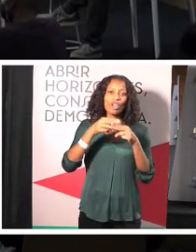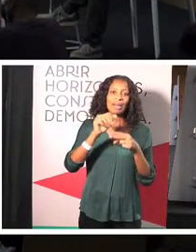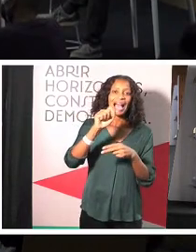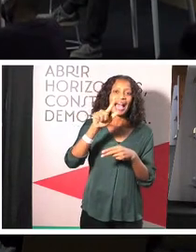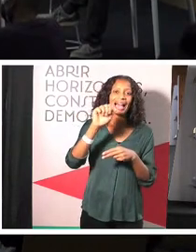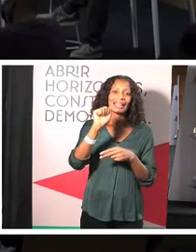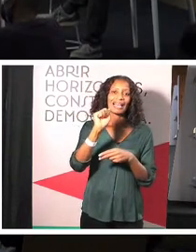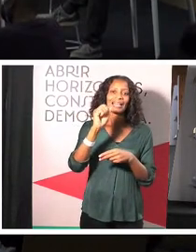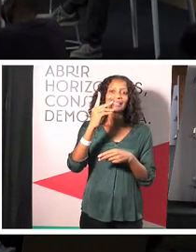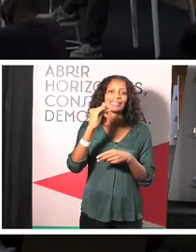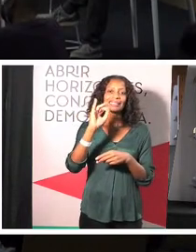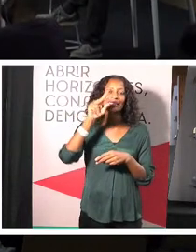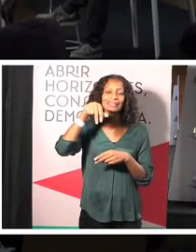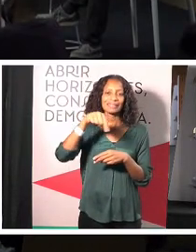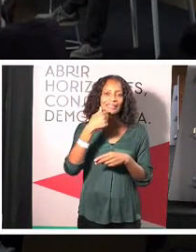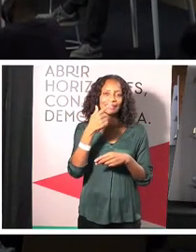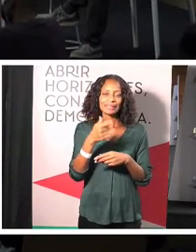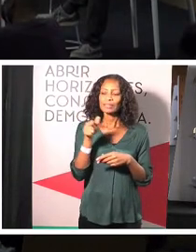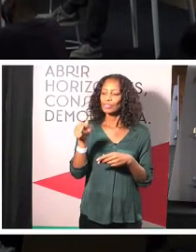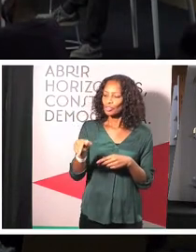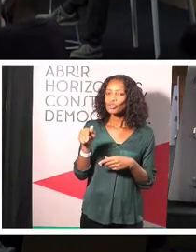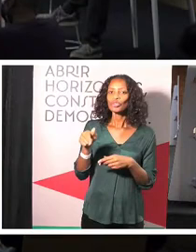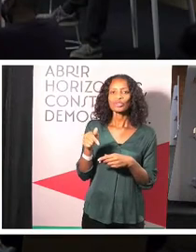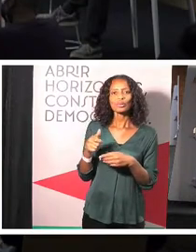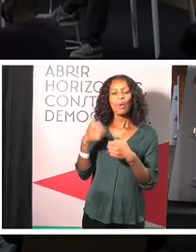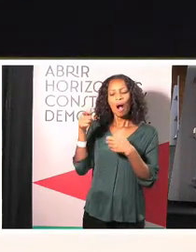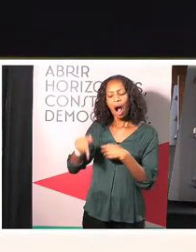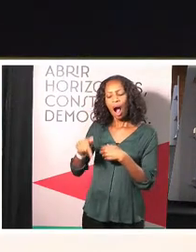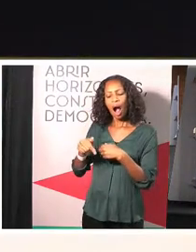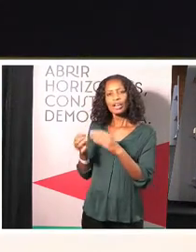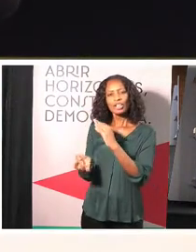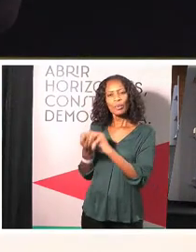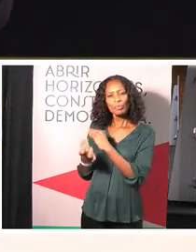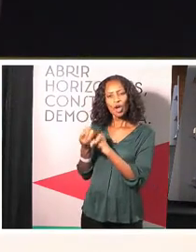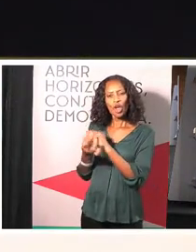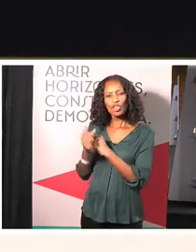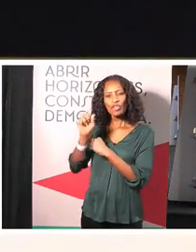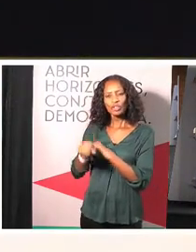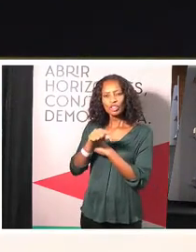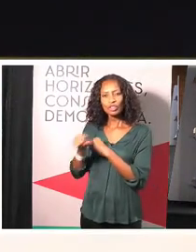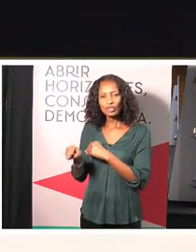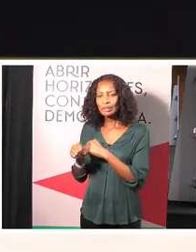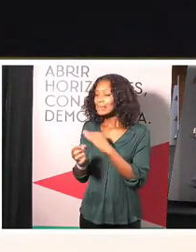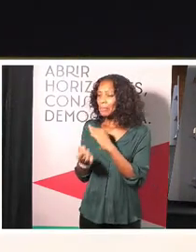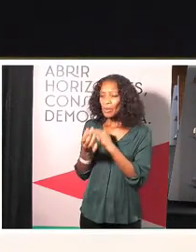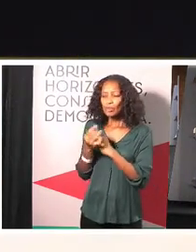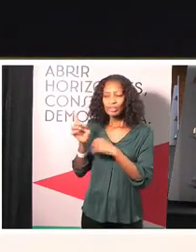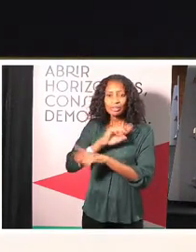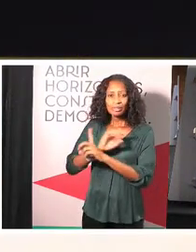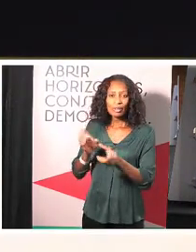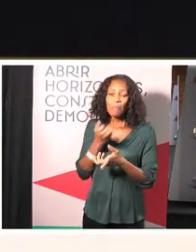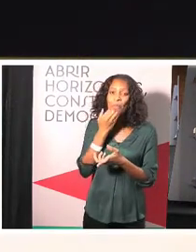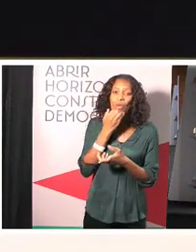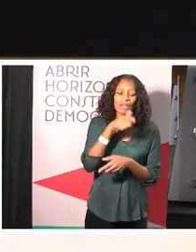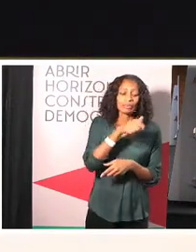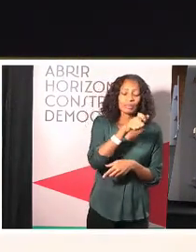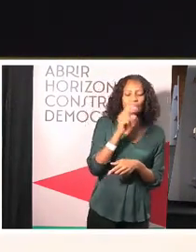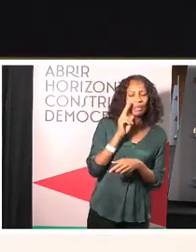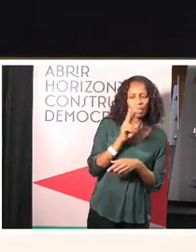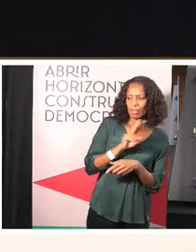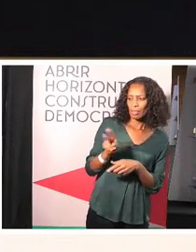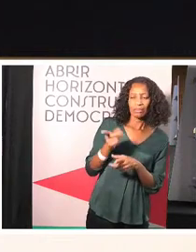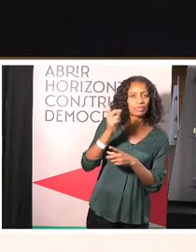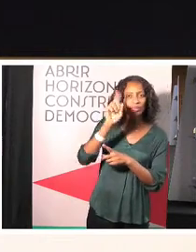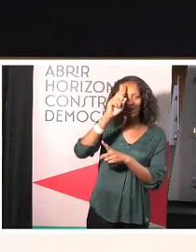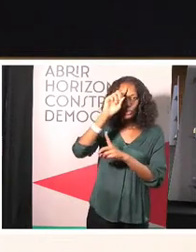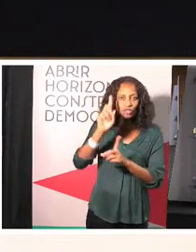evidentemente hay un trabajador detrás, no lo olvidemos, o sea, no es algo automático, sino que hay un hombre que no te ha visto ni sabe quién eres, que te dirá